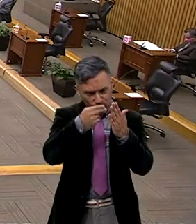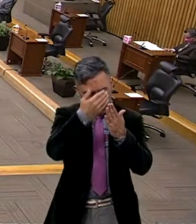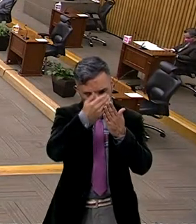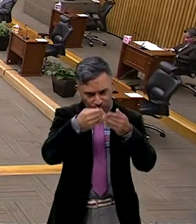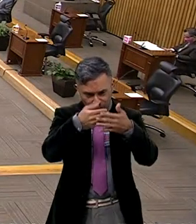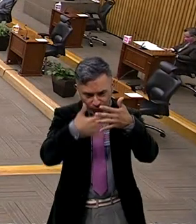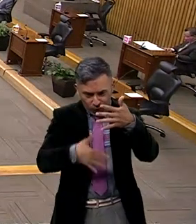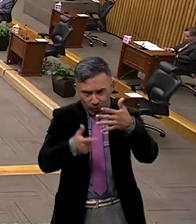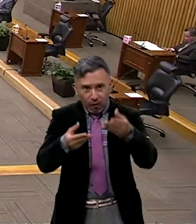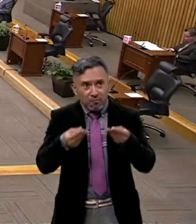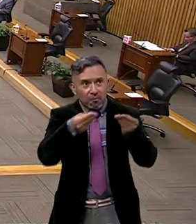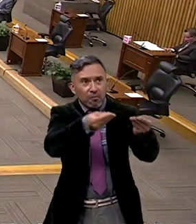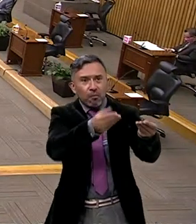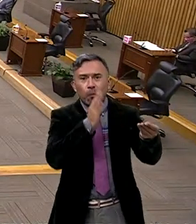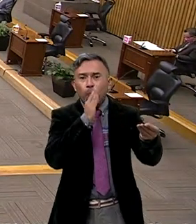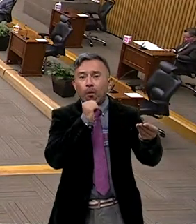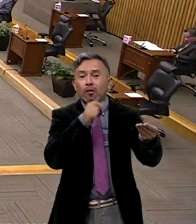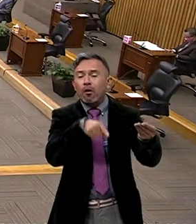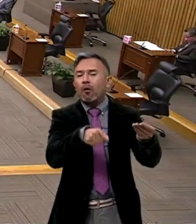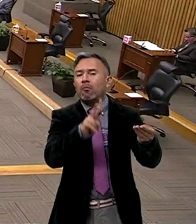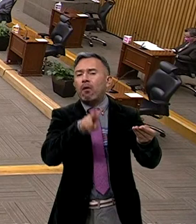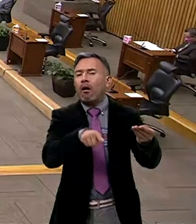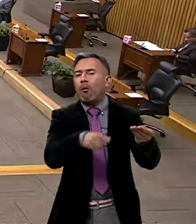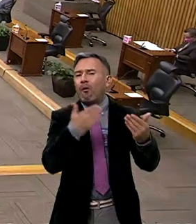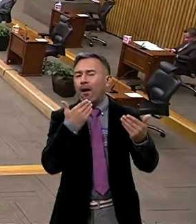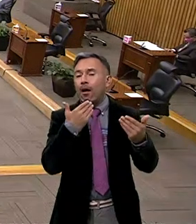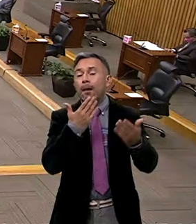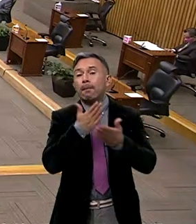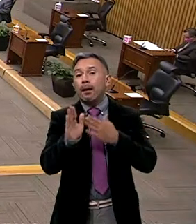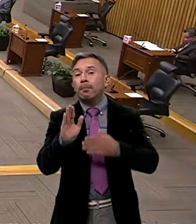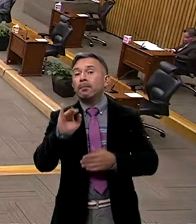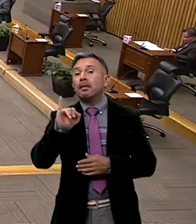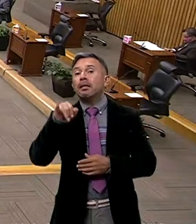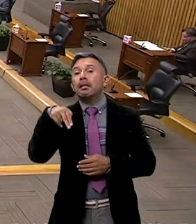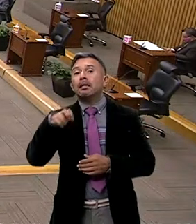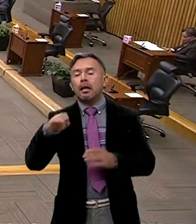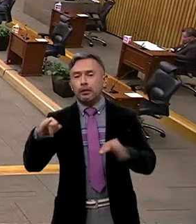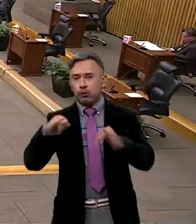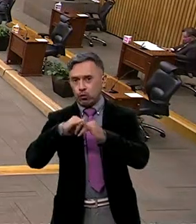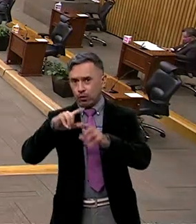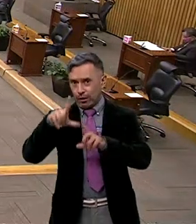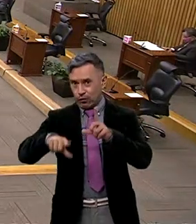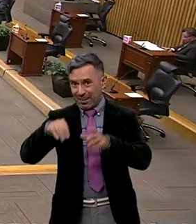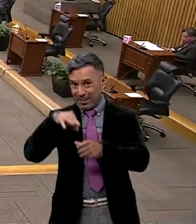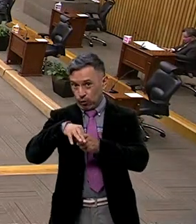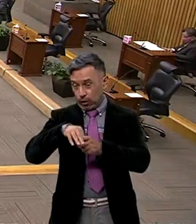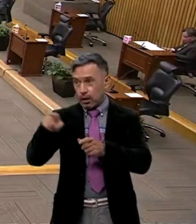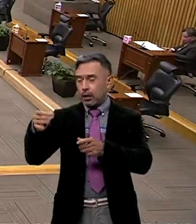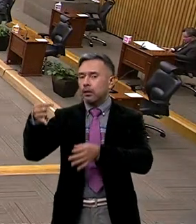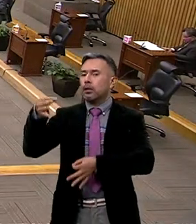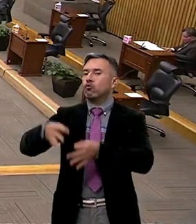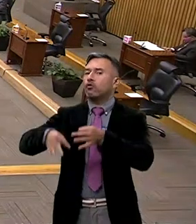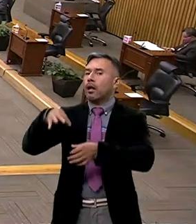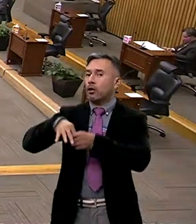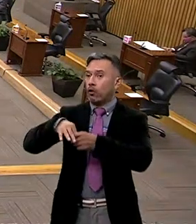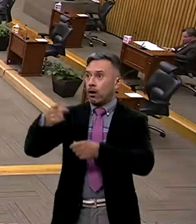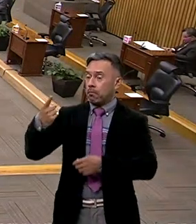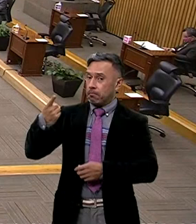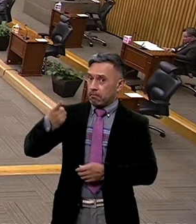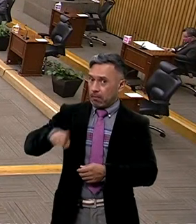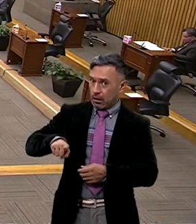fue el instituto nacional electoral quien por ordenamiento del tribunal colocó y